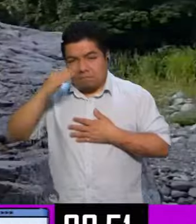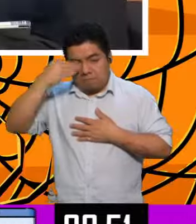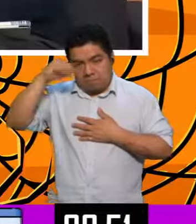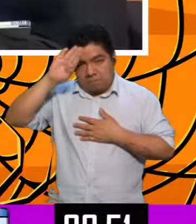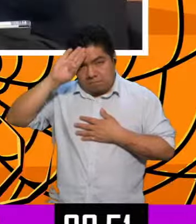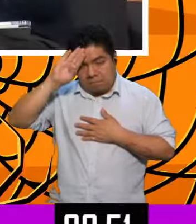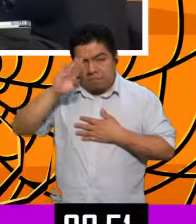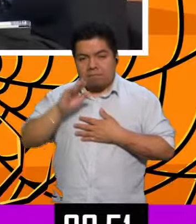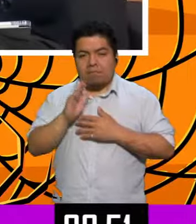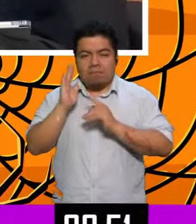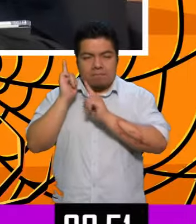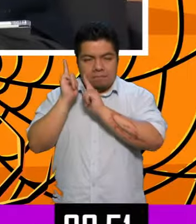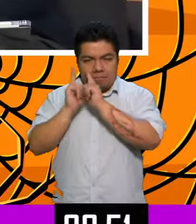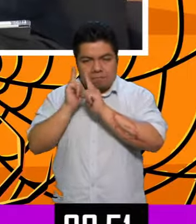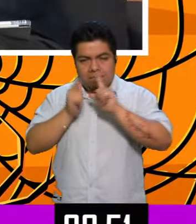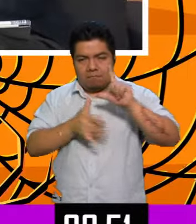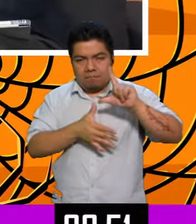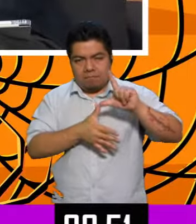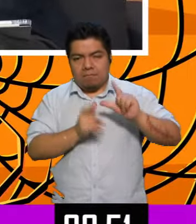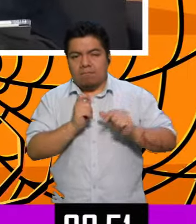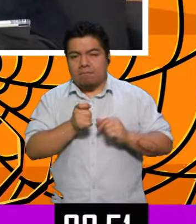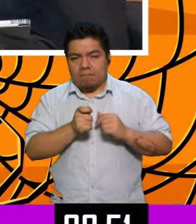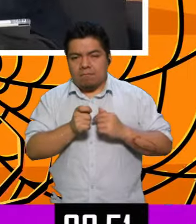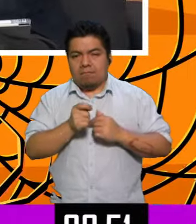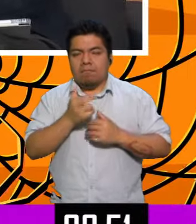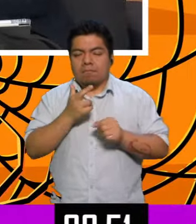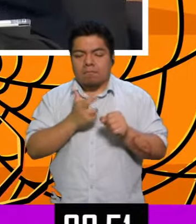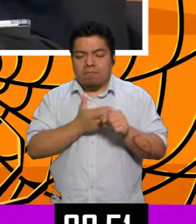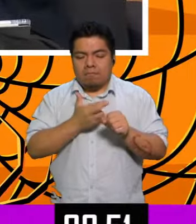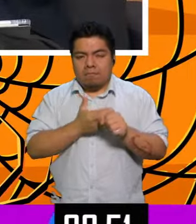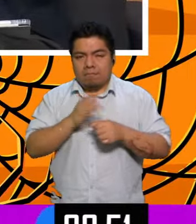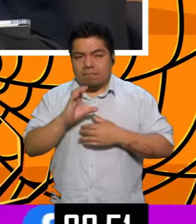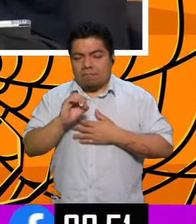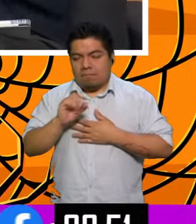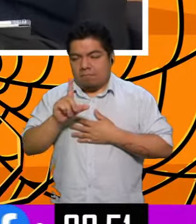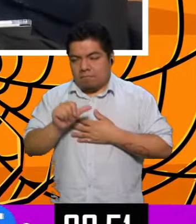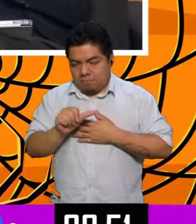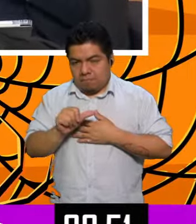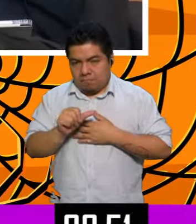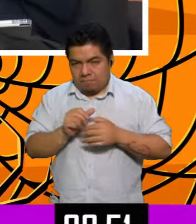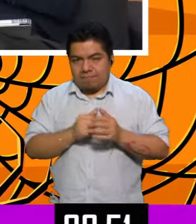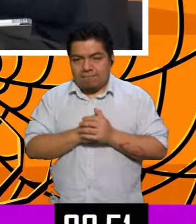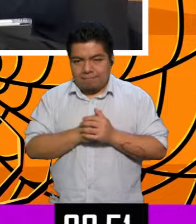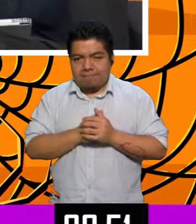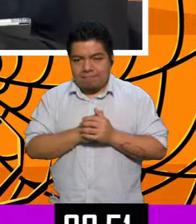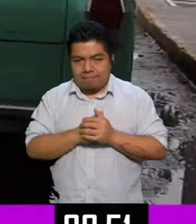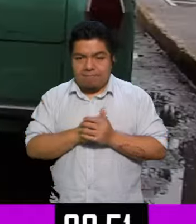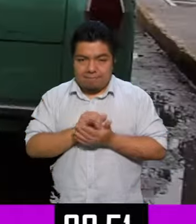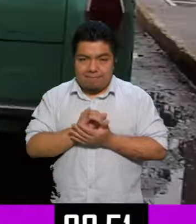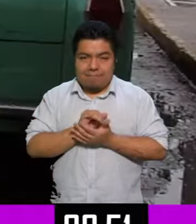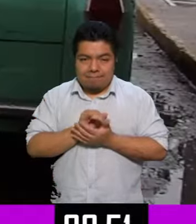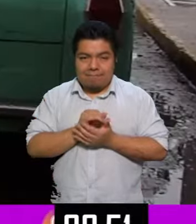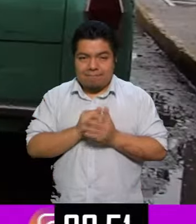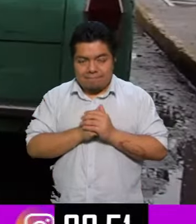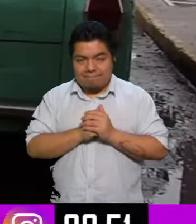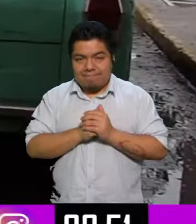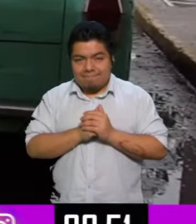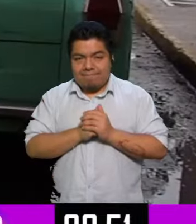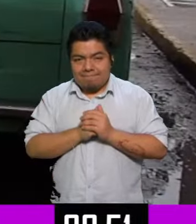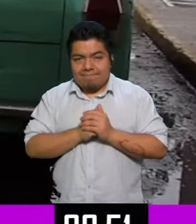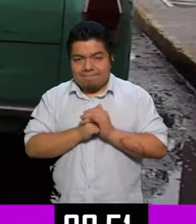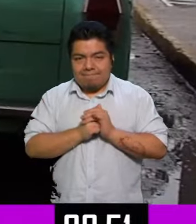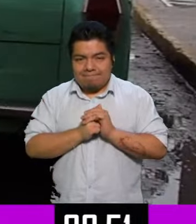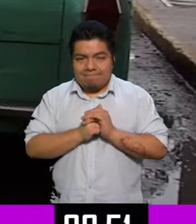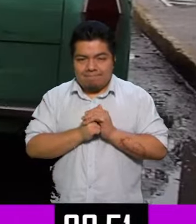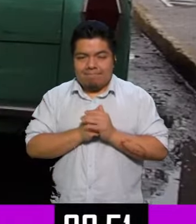etimología grecolatina que quiere decir refresco de cola y ron. ¡No, doctor! Sí, en serio. En serio. Oye,